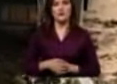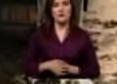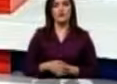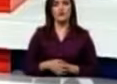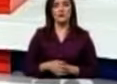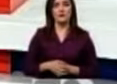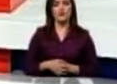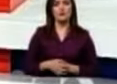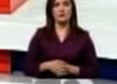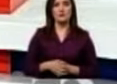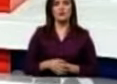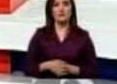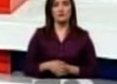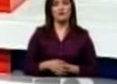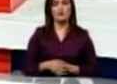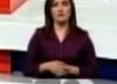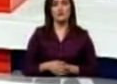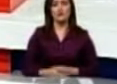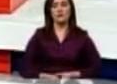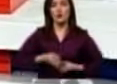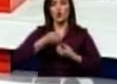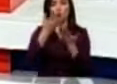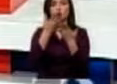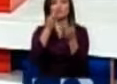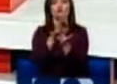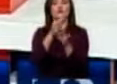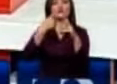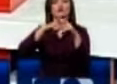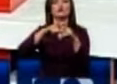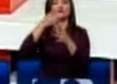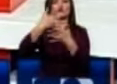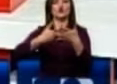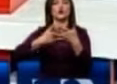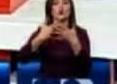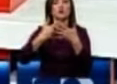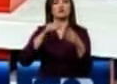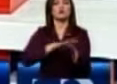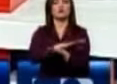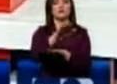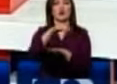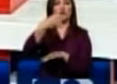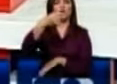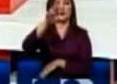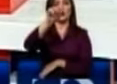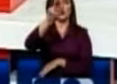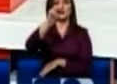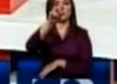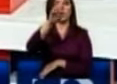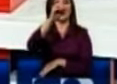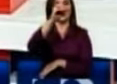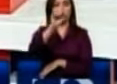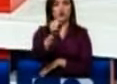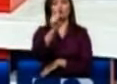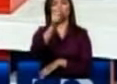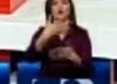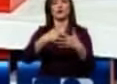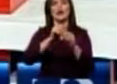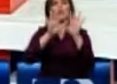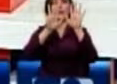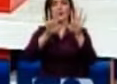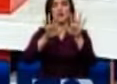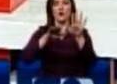horas. Bueno, le contamos que ya entró en funcionamiento total el intercambiador Granados, que está compuesto por 10